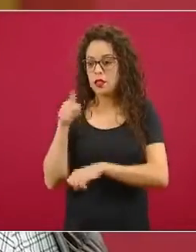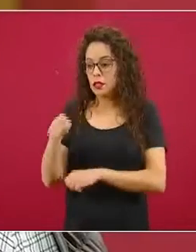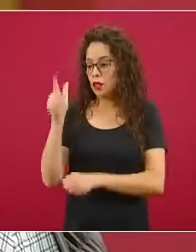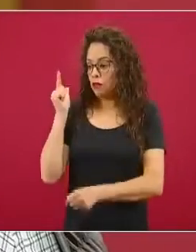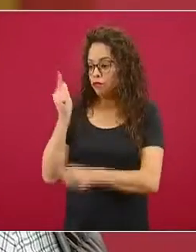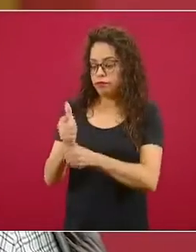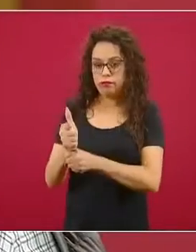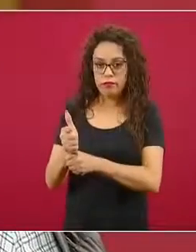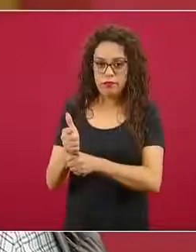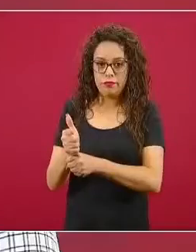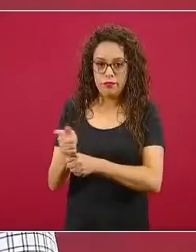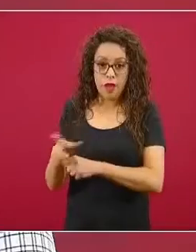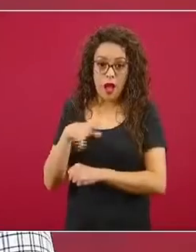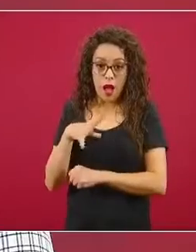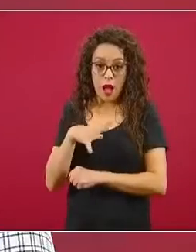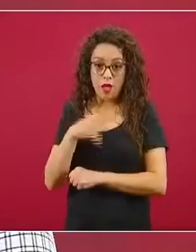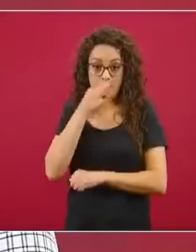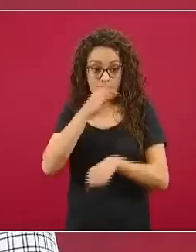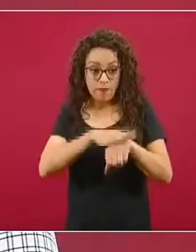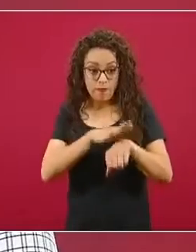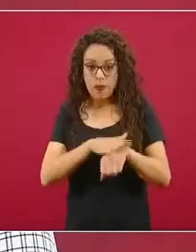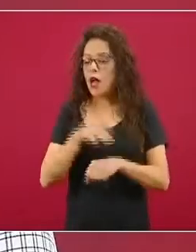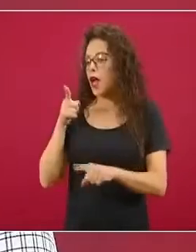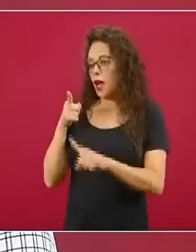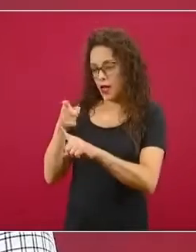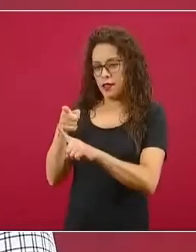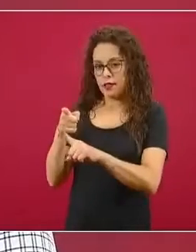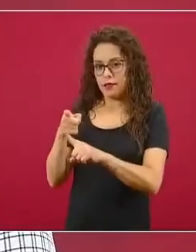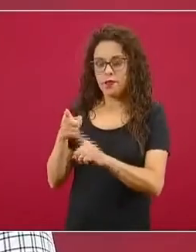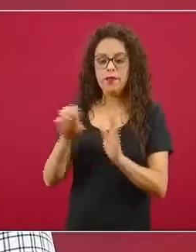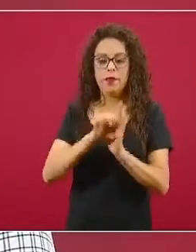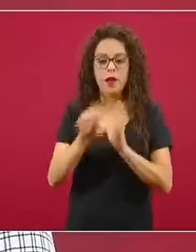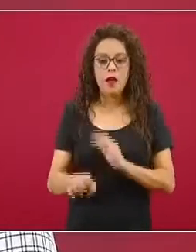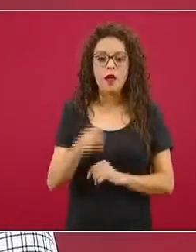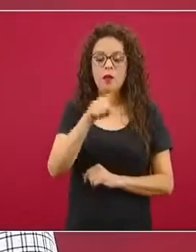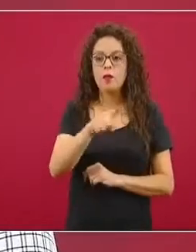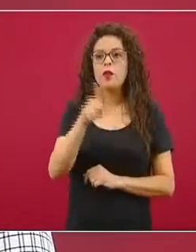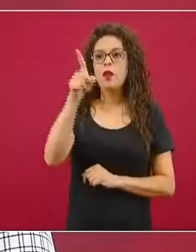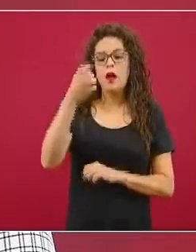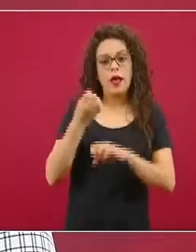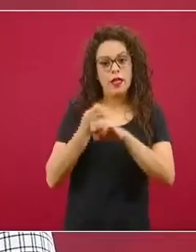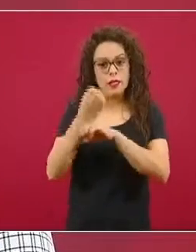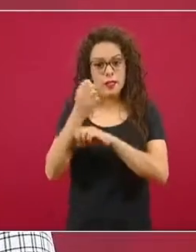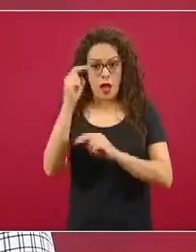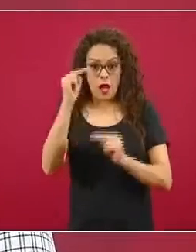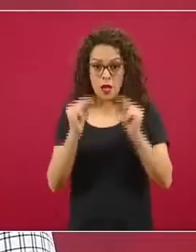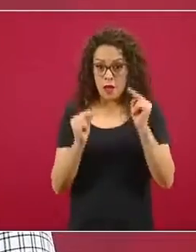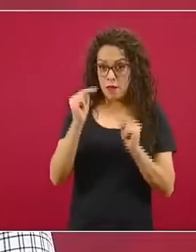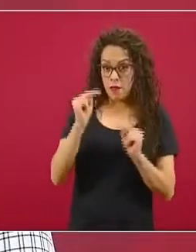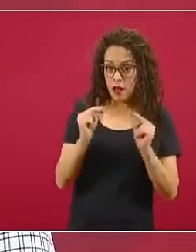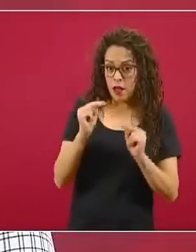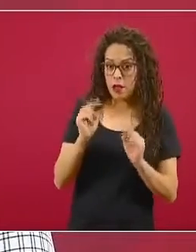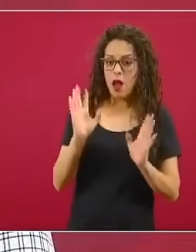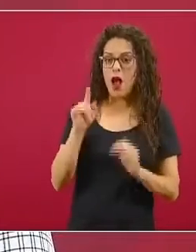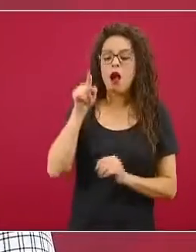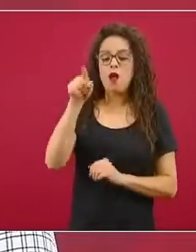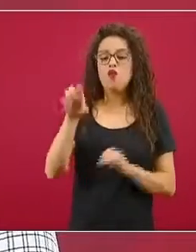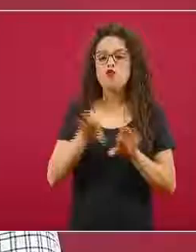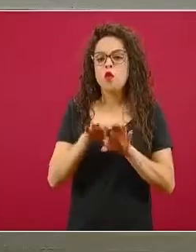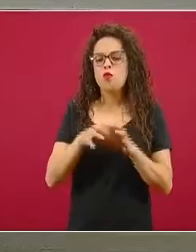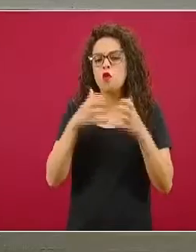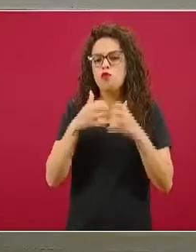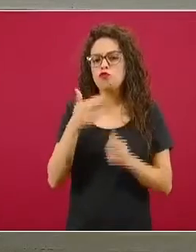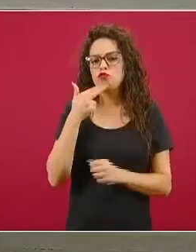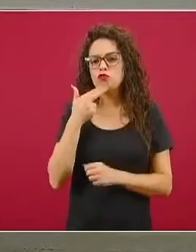lo reporta. Hay que recordar que si hablamos de un nivel estatal, el nivel estatal normalmente también funciona como